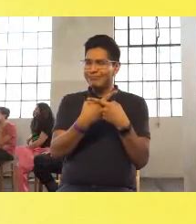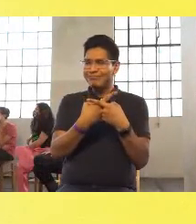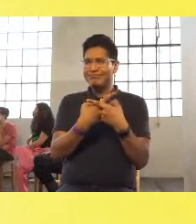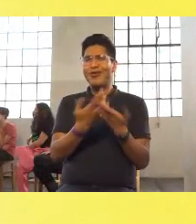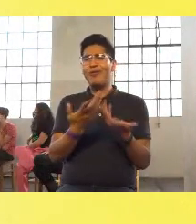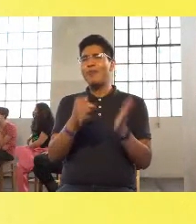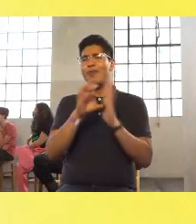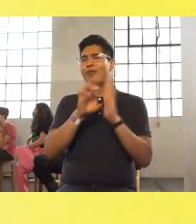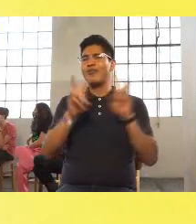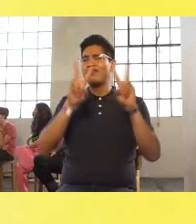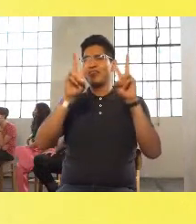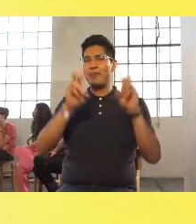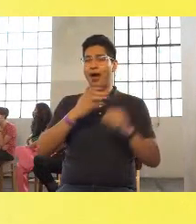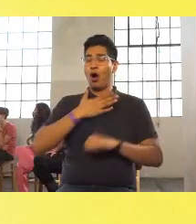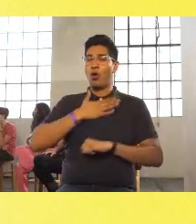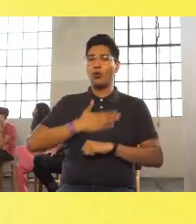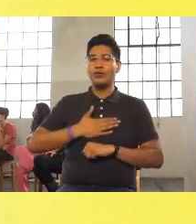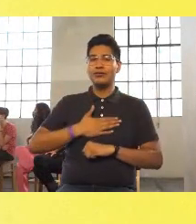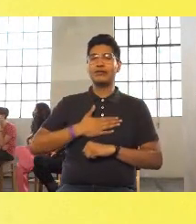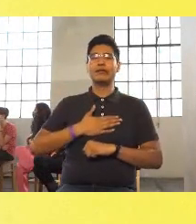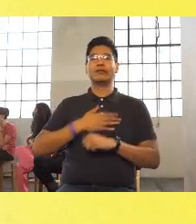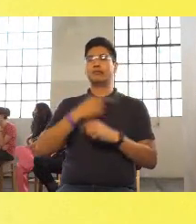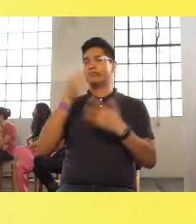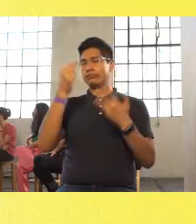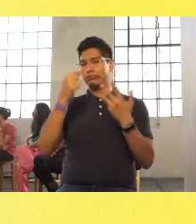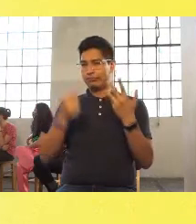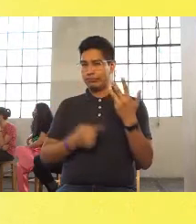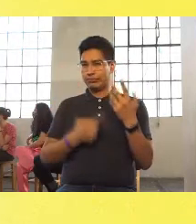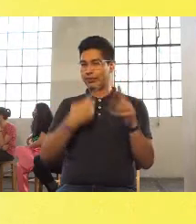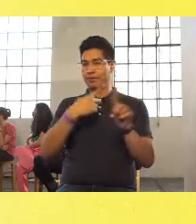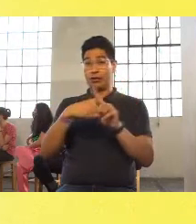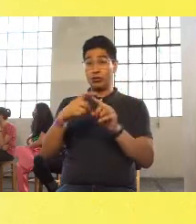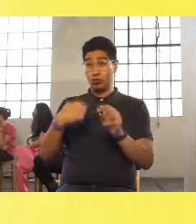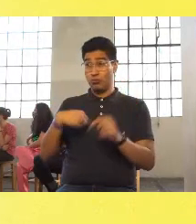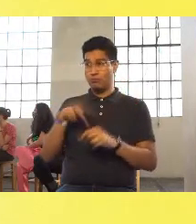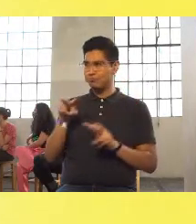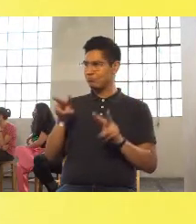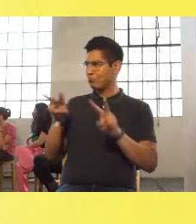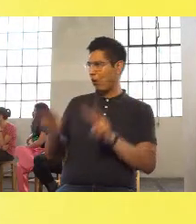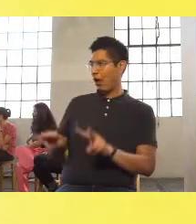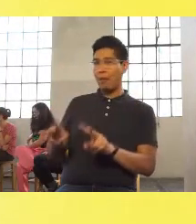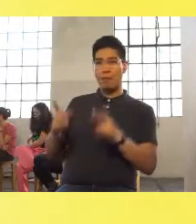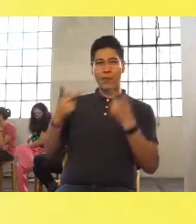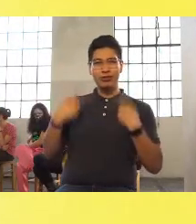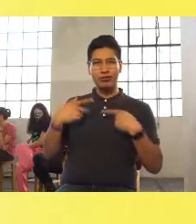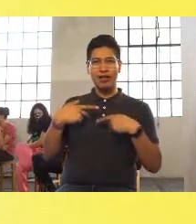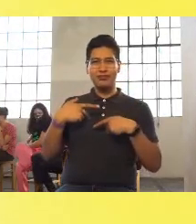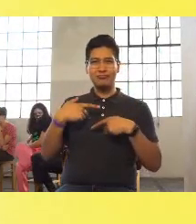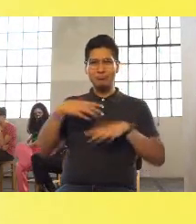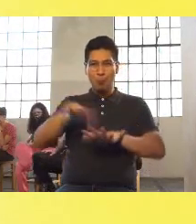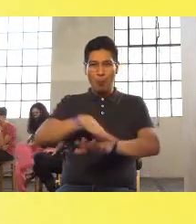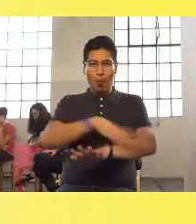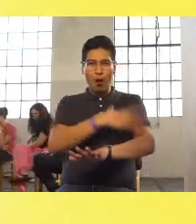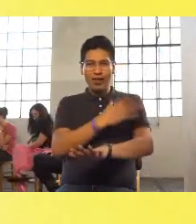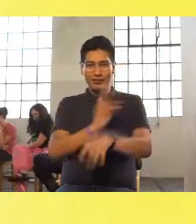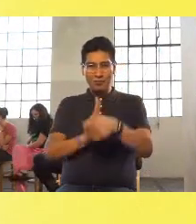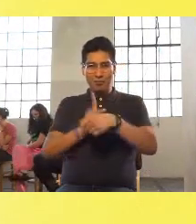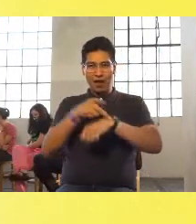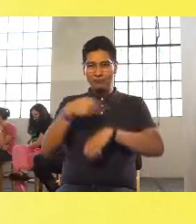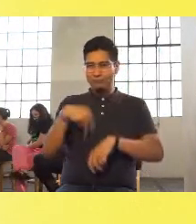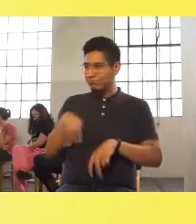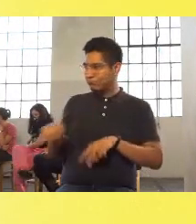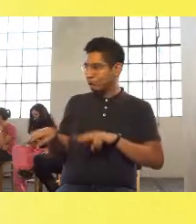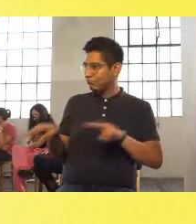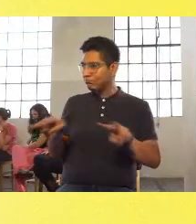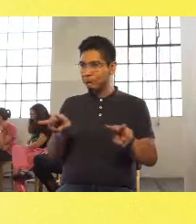de todas esas cosas, y yo veo que aquí vas varias botas de piel, por aquí hay unas que yo veo,